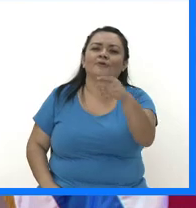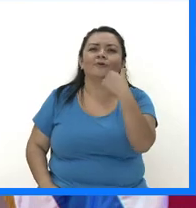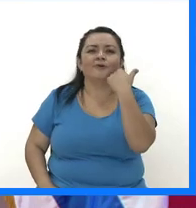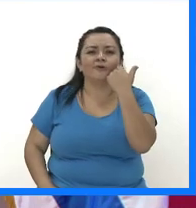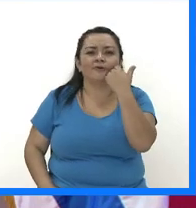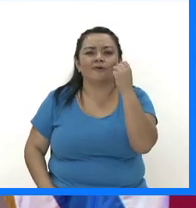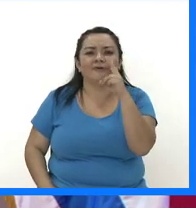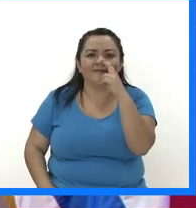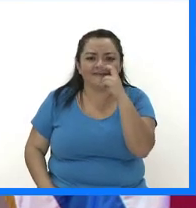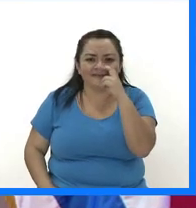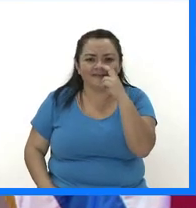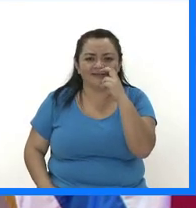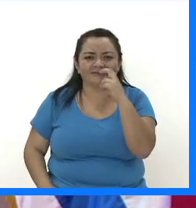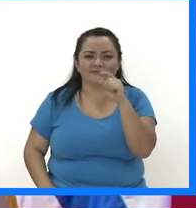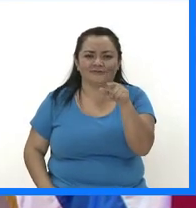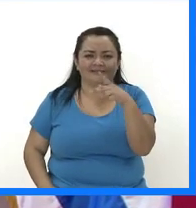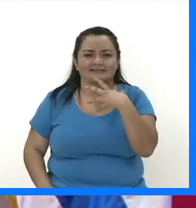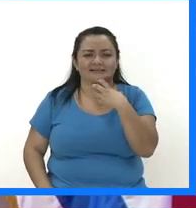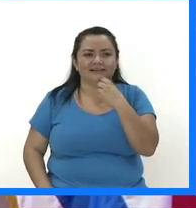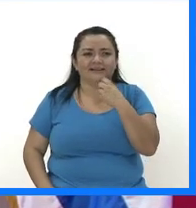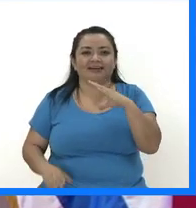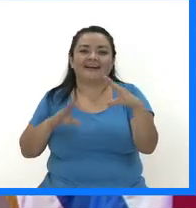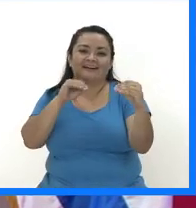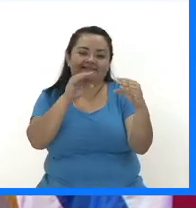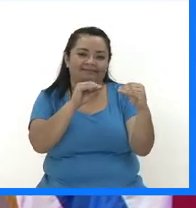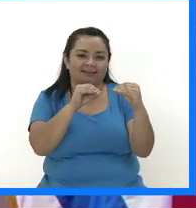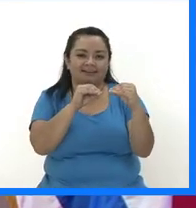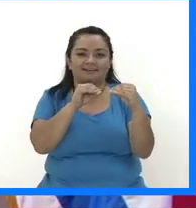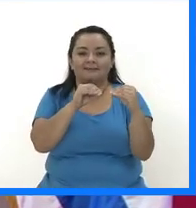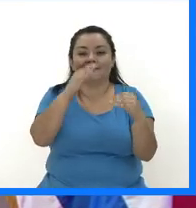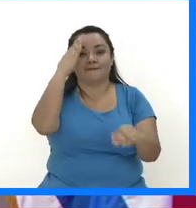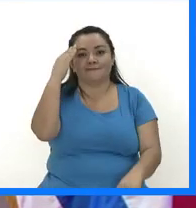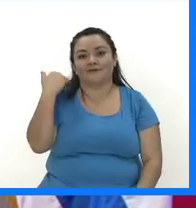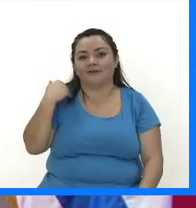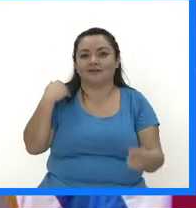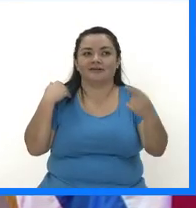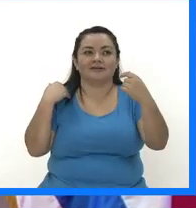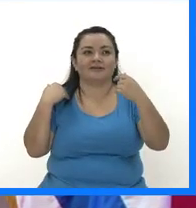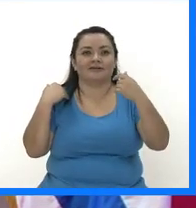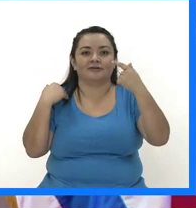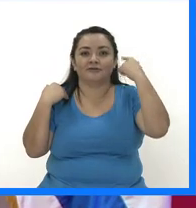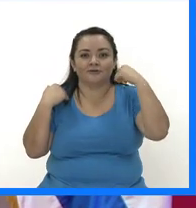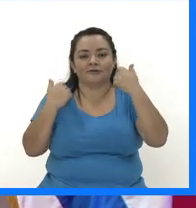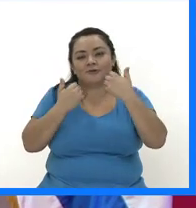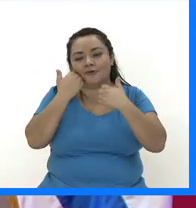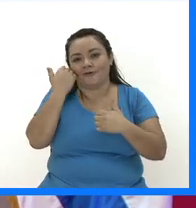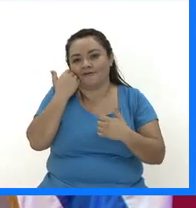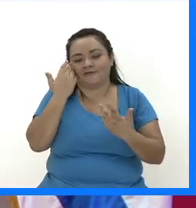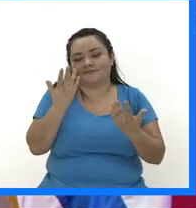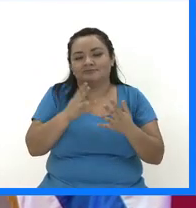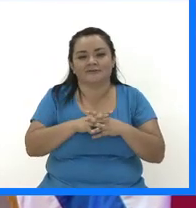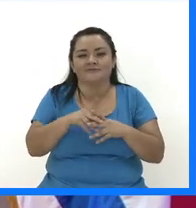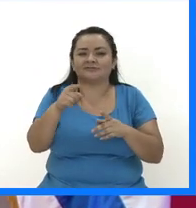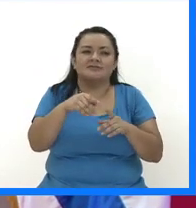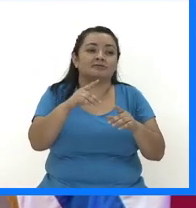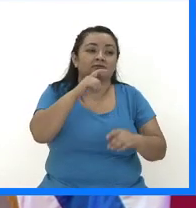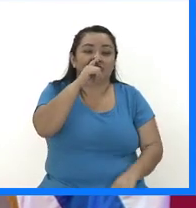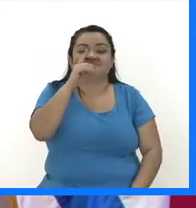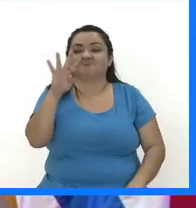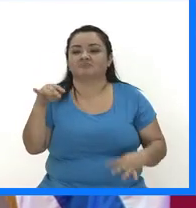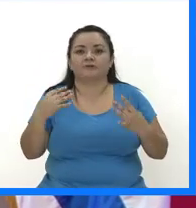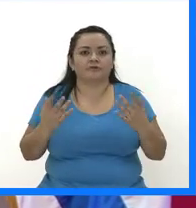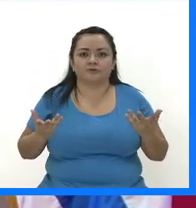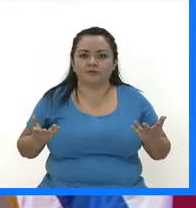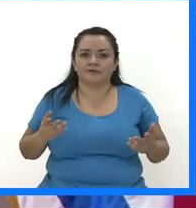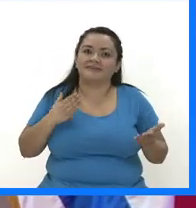cuantas bromas de hecho de ustedes cuando quieren entablar una relación amorosa conforme al corazón de dios conforme a la biblia no anden aparentando lo